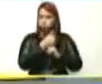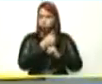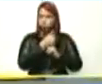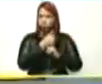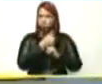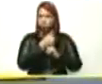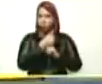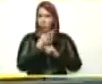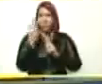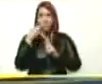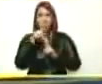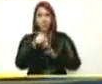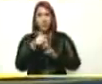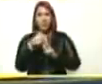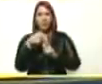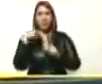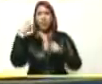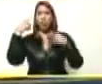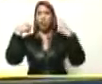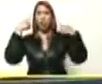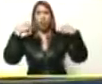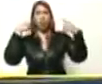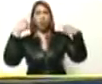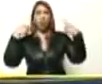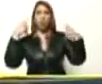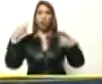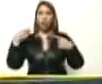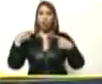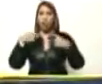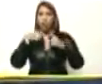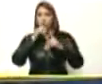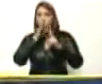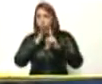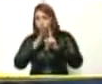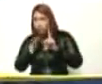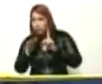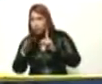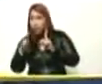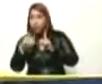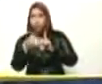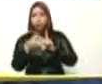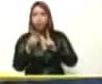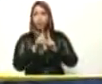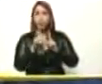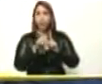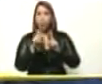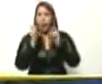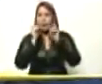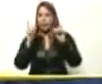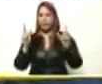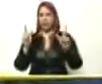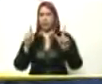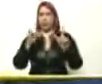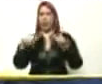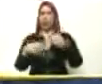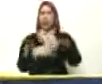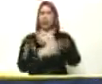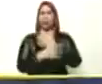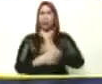por eso se hicieron los locos, y pasaron agachados, y no se atrevió, Guaidó, a lanzarse,